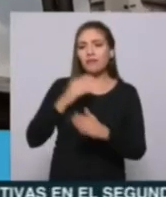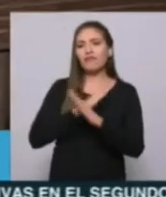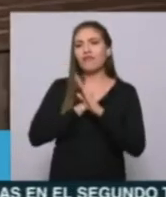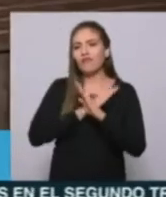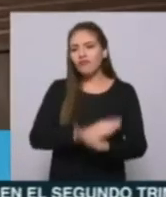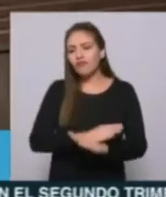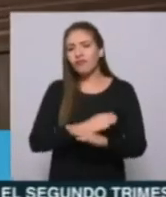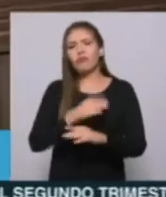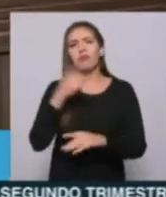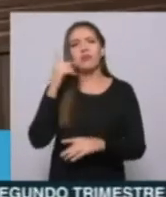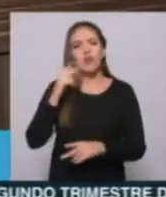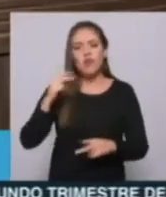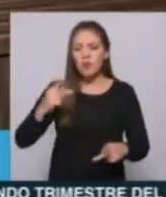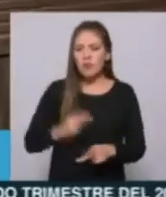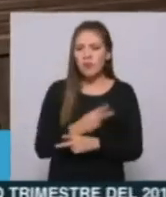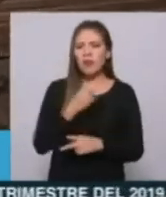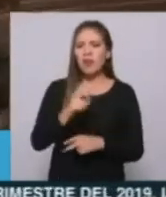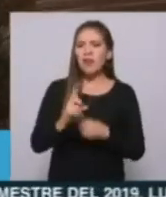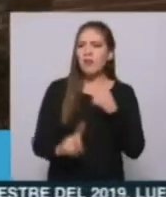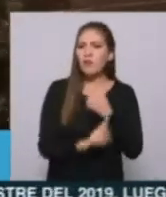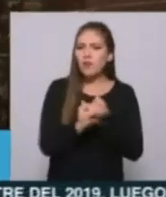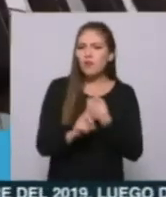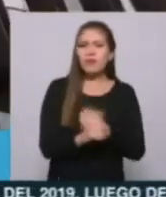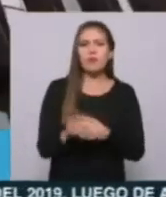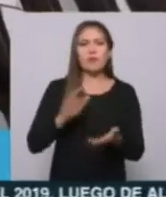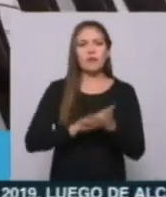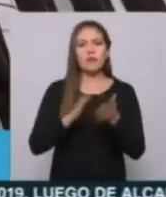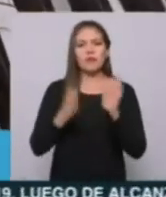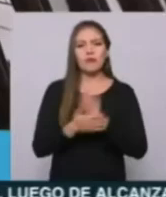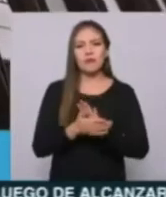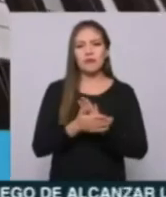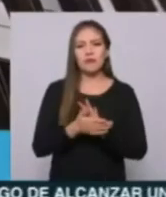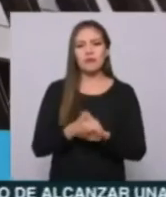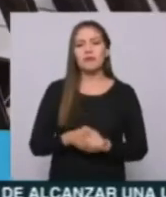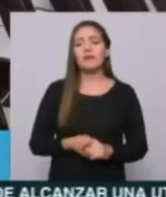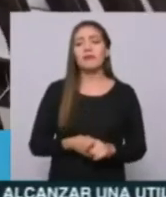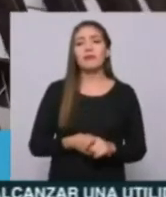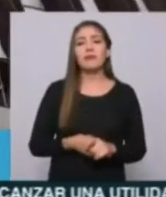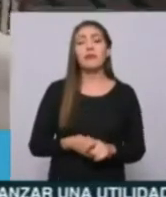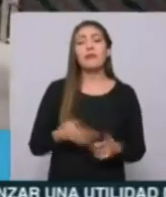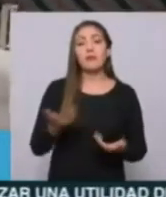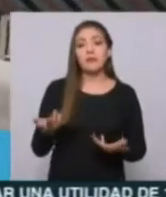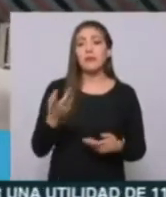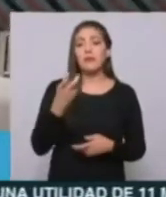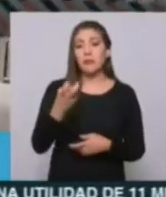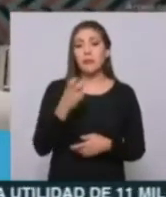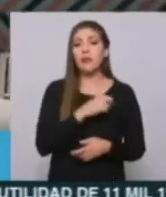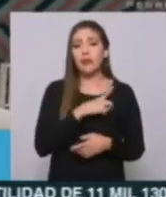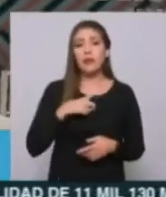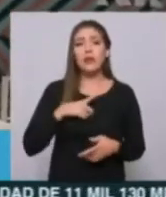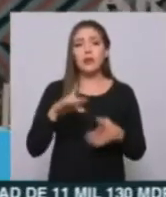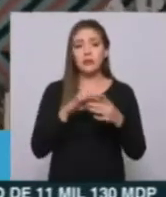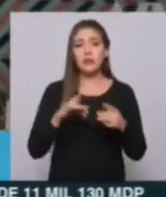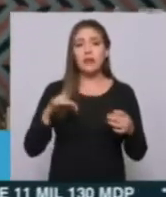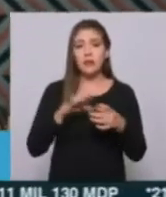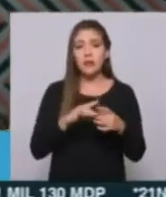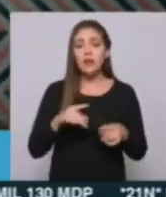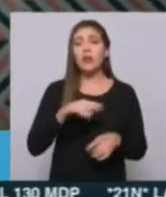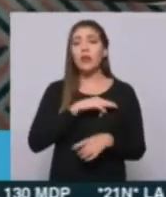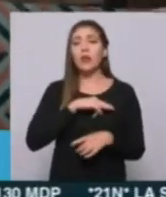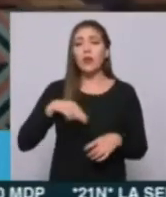este tipo de fenomenología delincuencial. Porque eso también hay que decirlo, nos hemos empeñado tanto